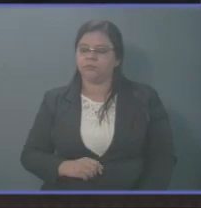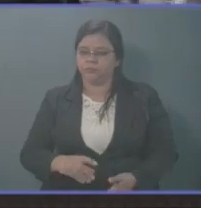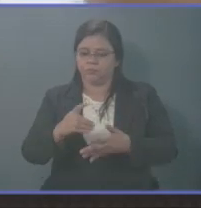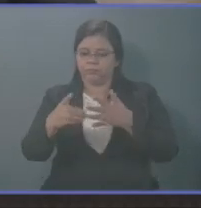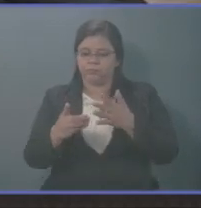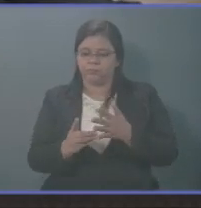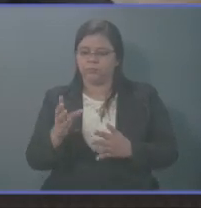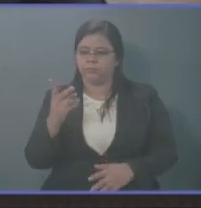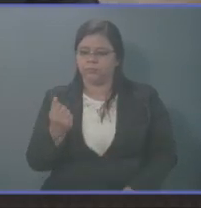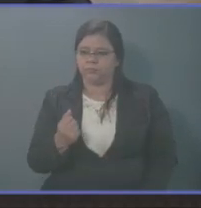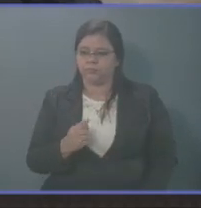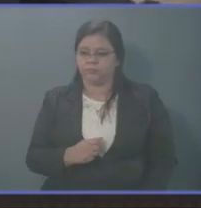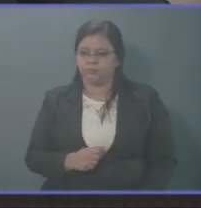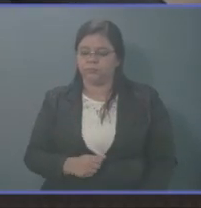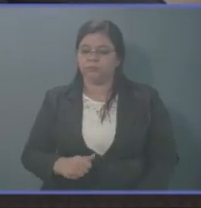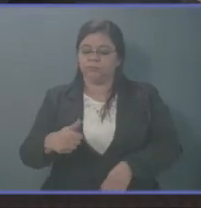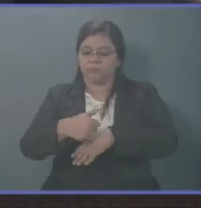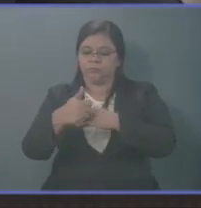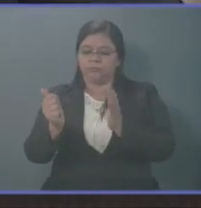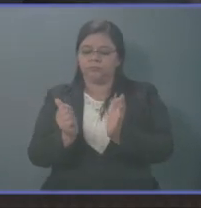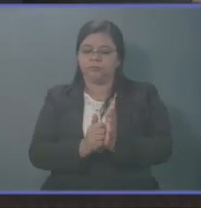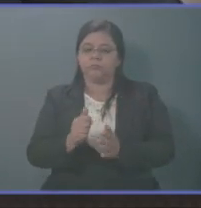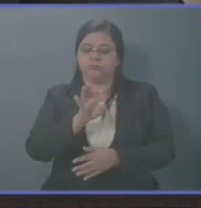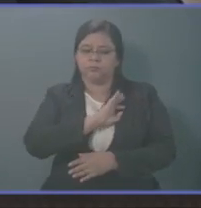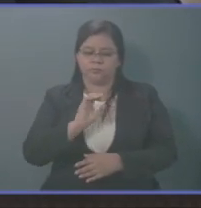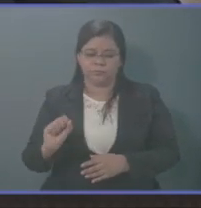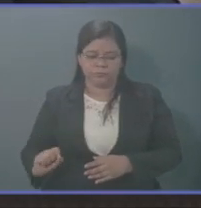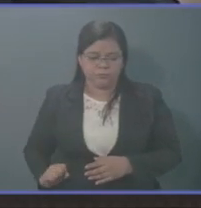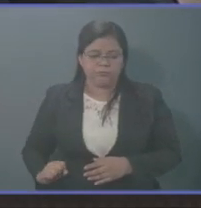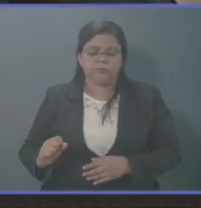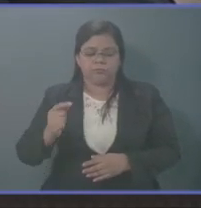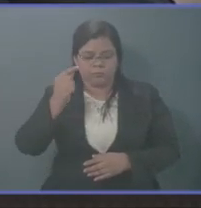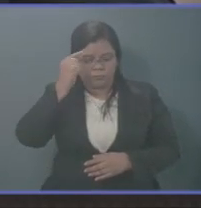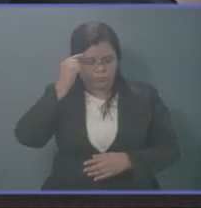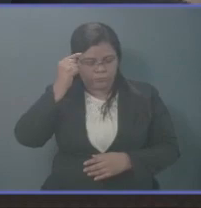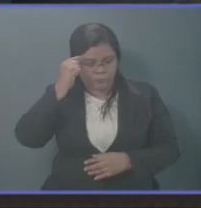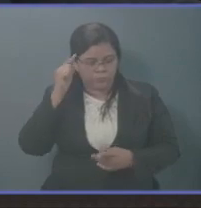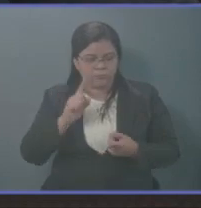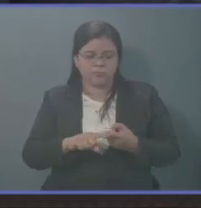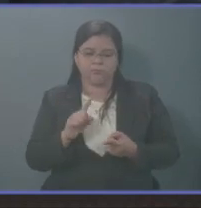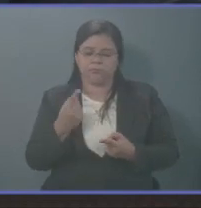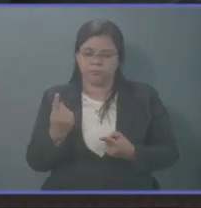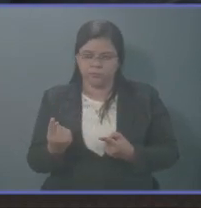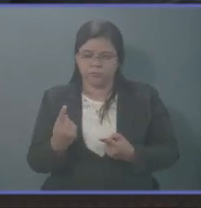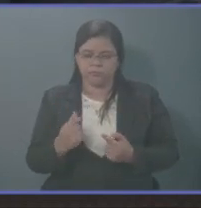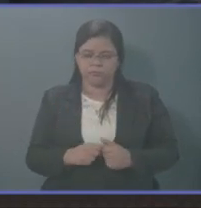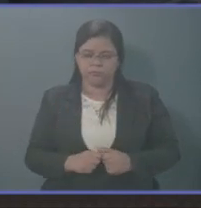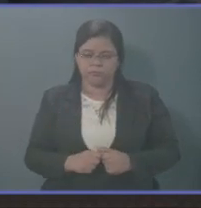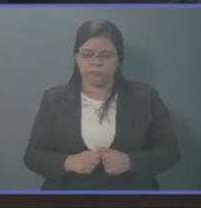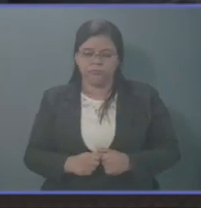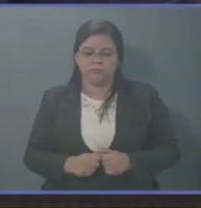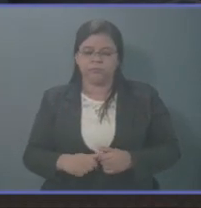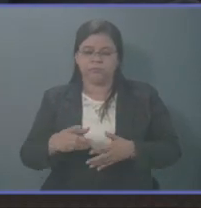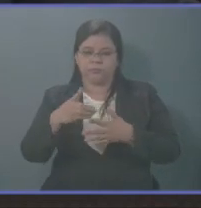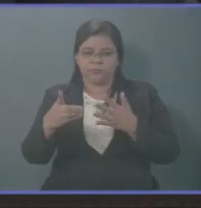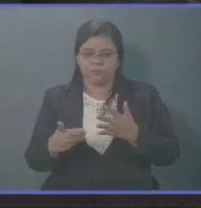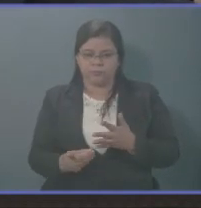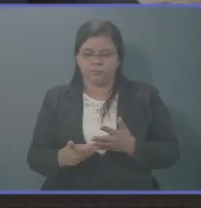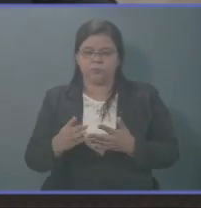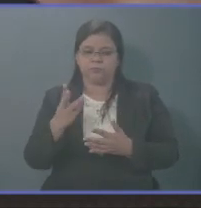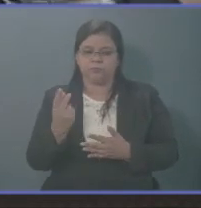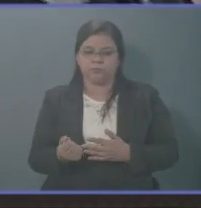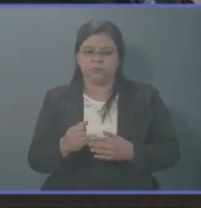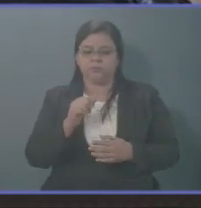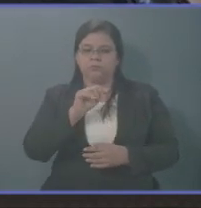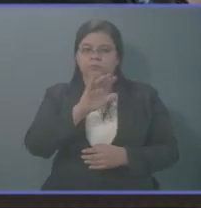Decreto número. La Asamblea Legislativa de la República de Salvador, considerando Romanos 1, que mediante decreto legislativo